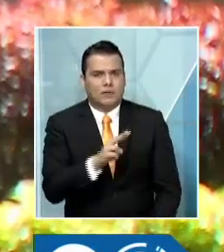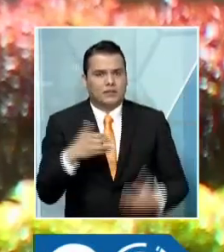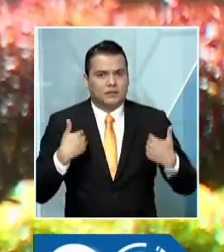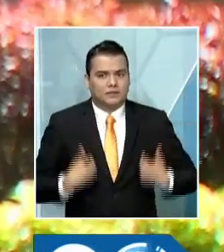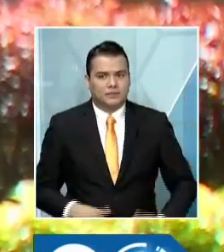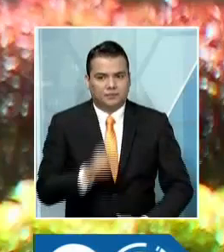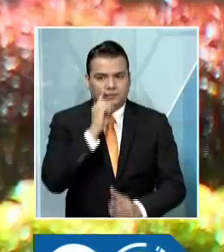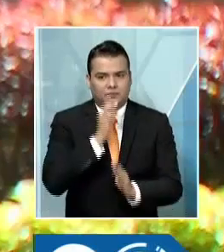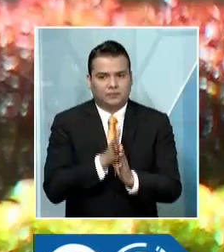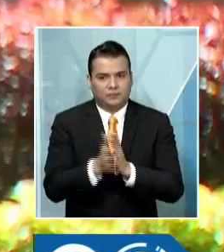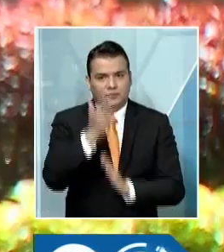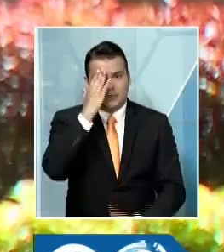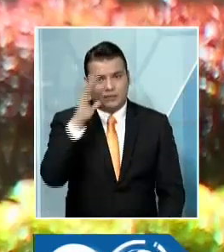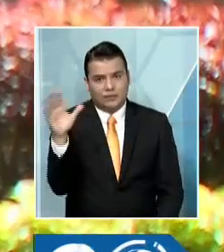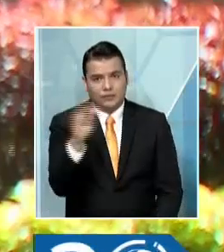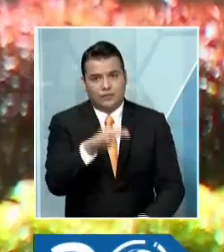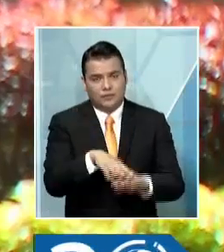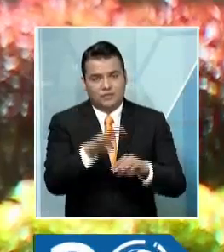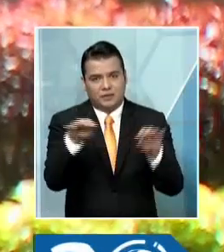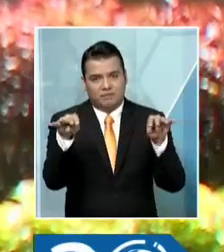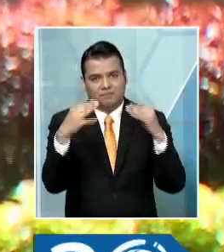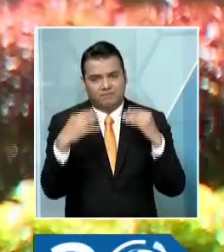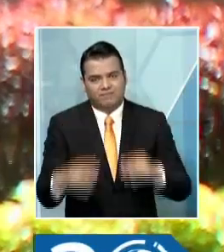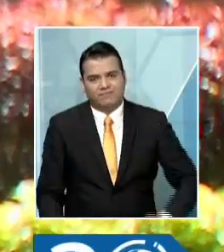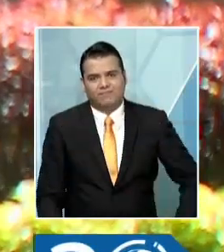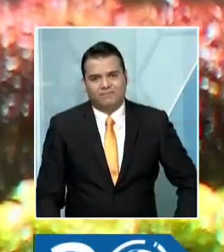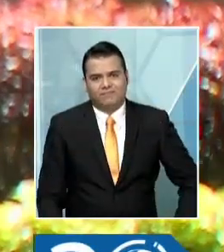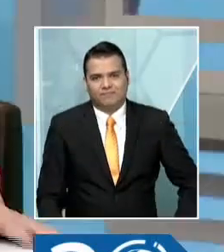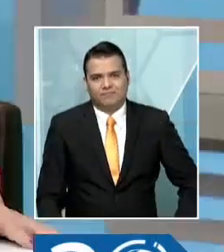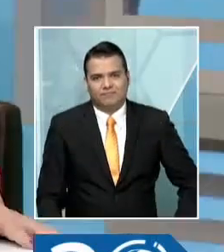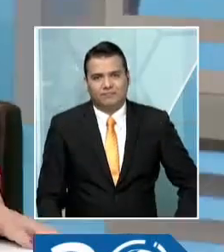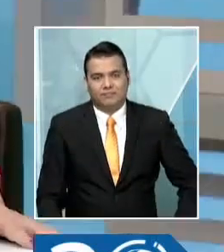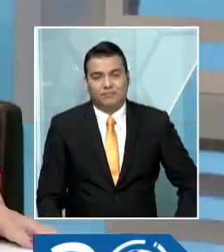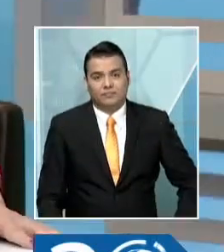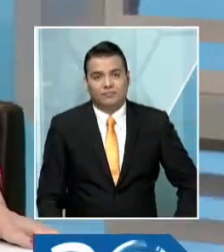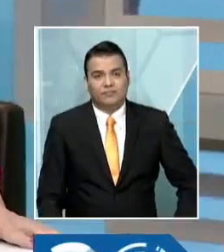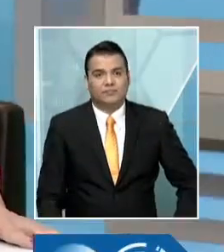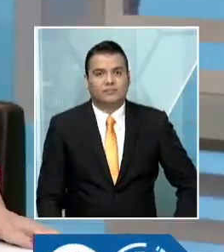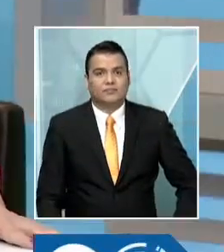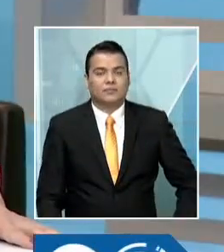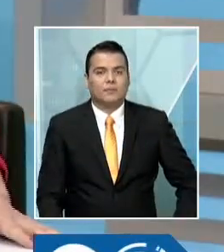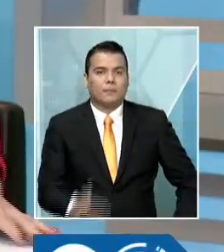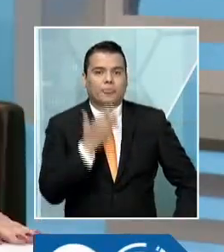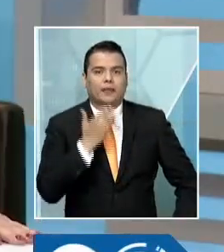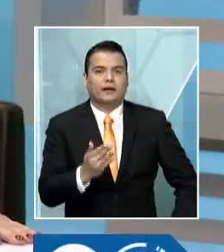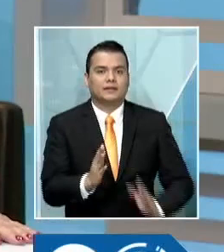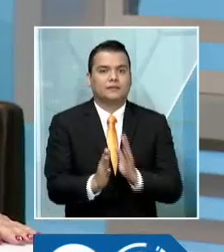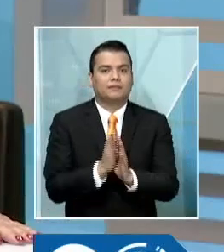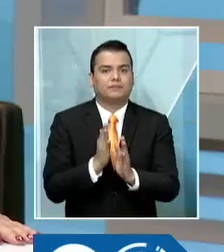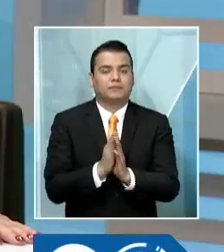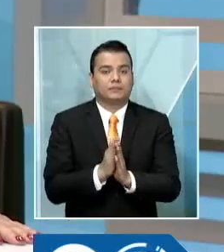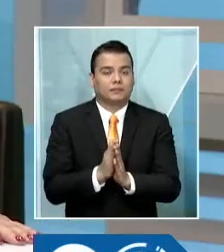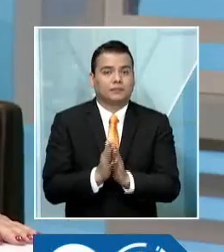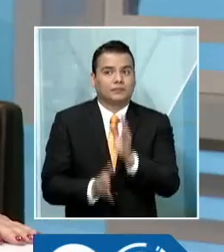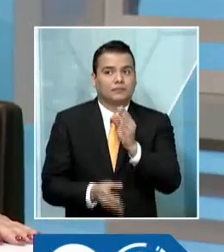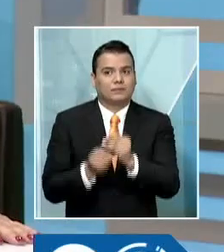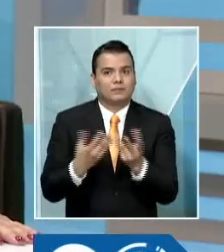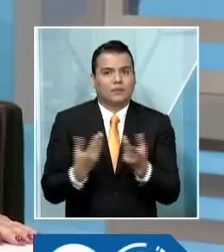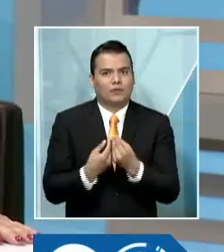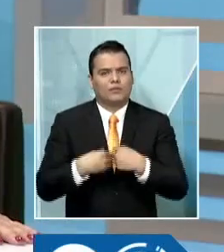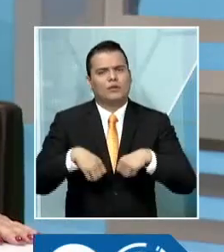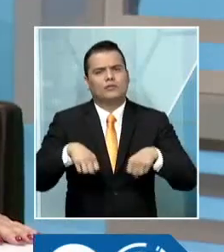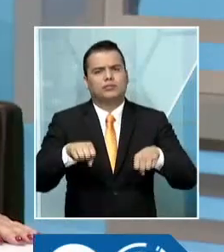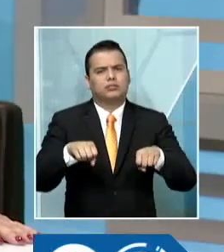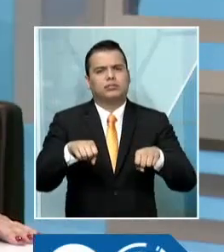Caterina Estacio, 90 Minutos, el mejor noticiero regional de Colombia. Muchas gracias, Katherine. Entre tanto, los motociclistas